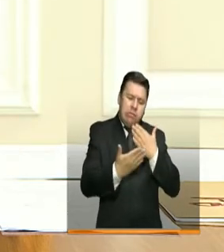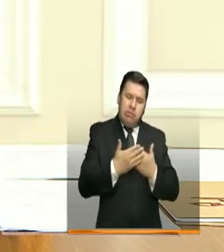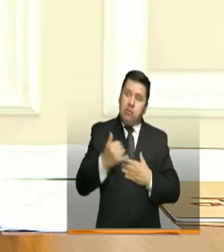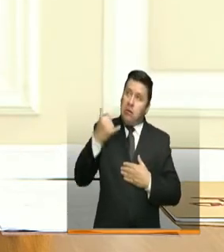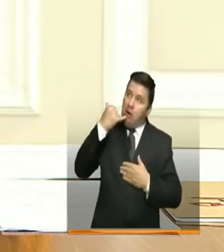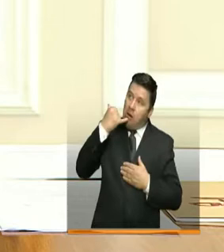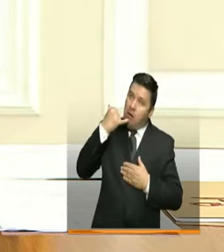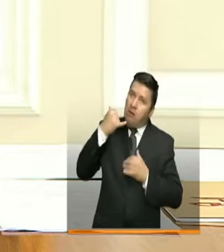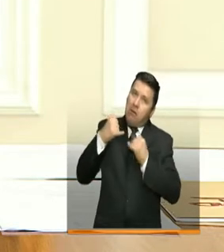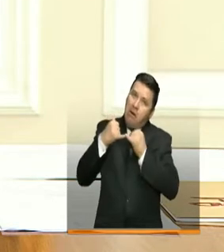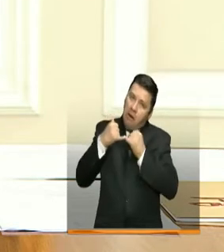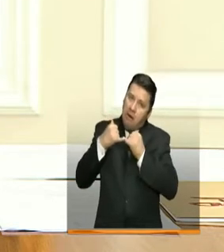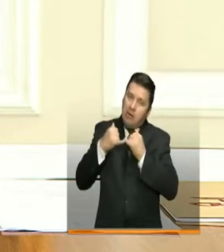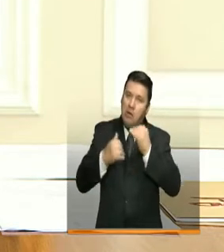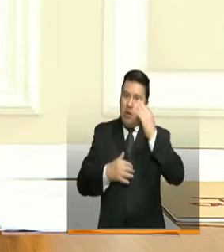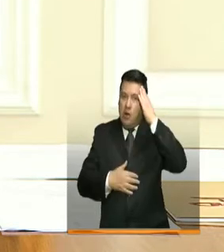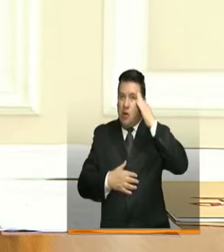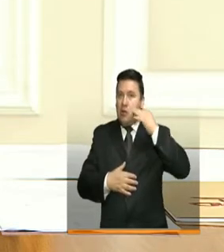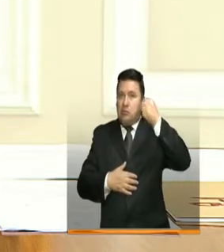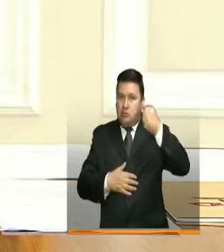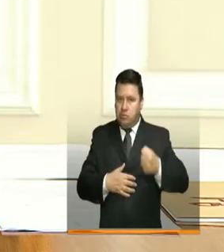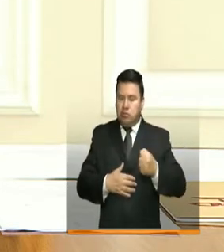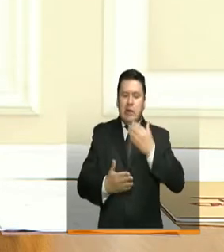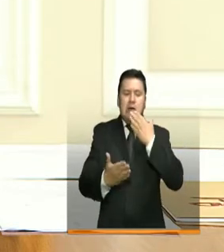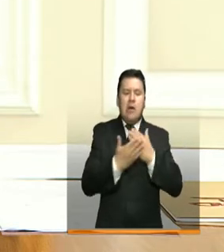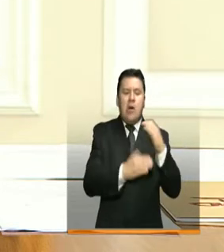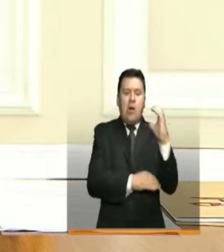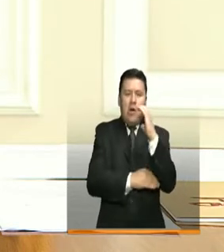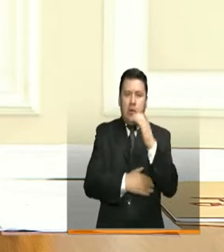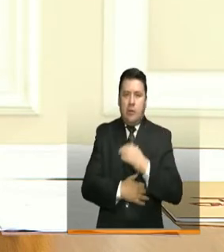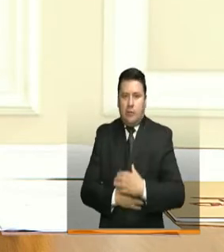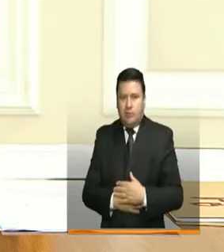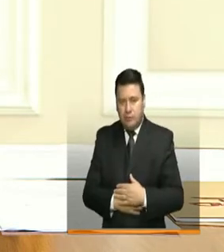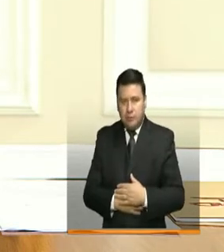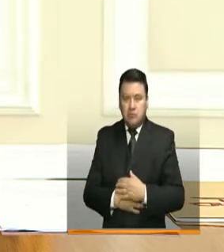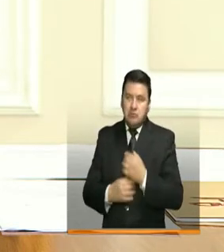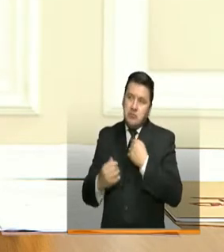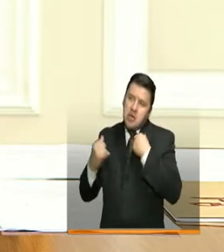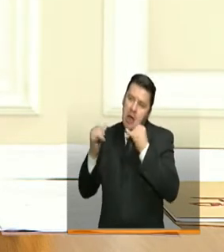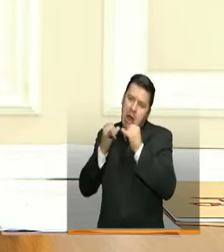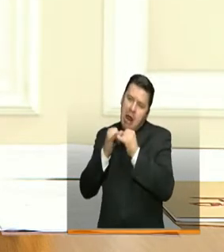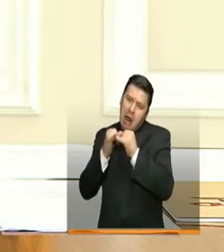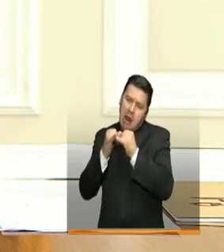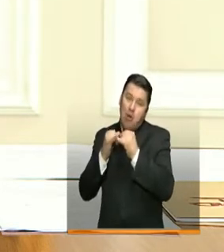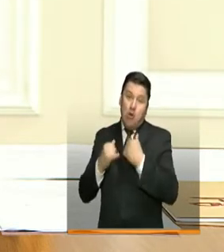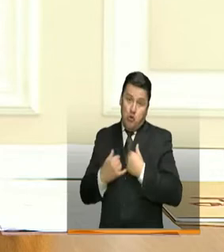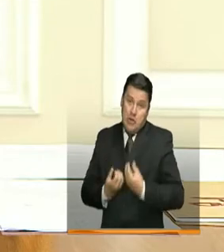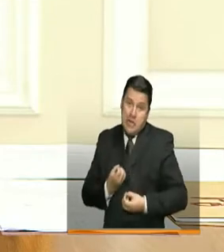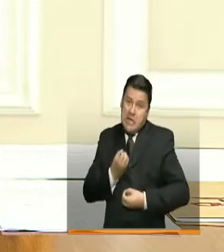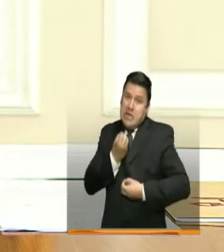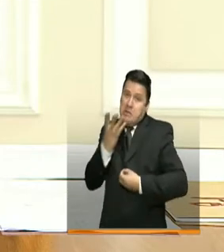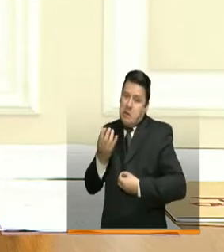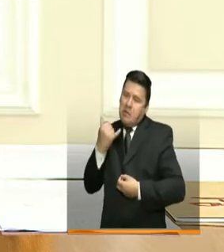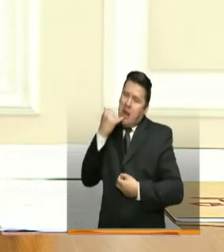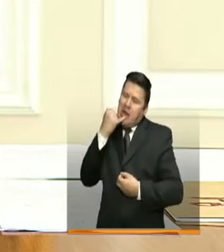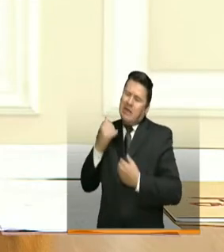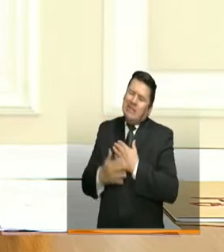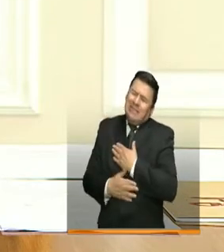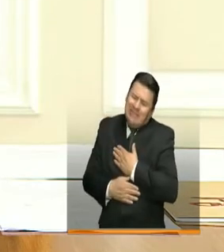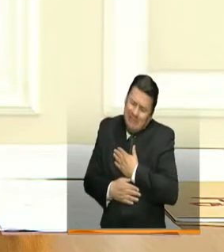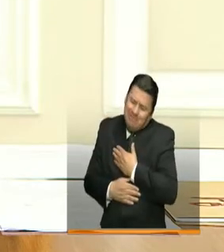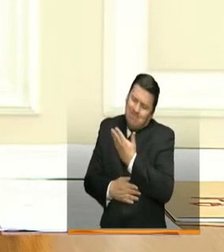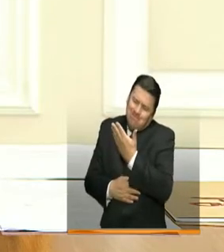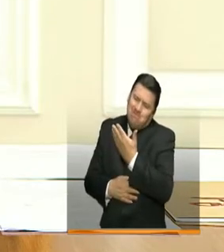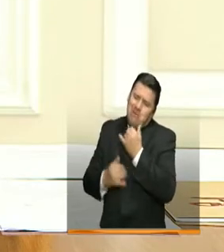que tiene Corea del Sur con nuestro país. Y en esa conversación le pude expresar a él no solamente mi solidaridad,